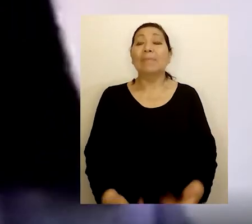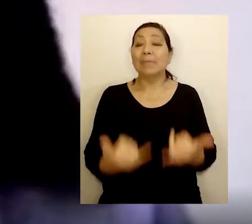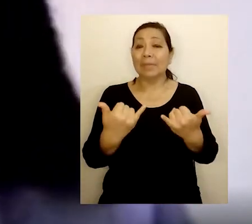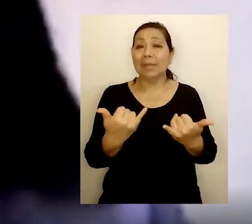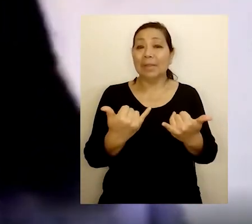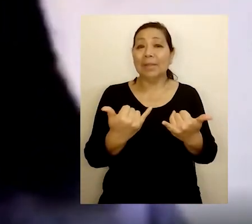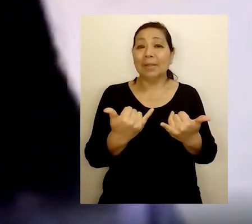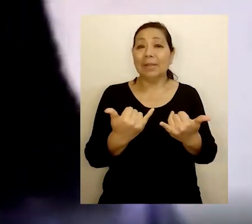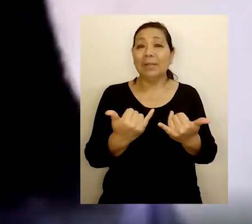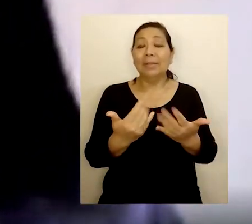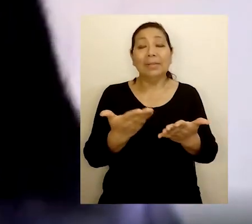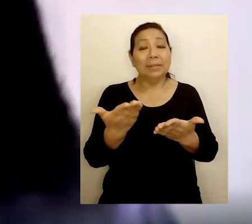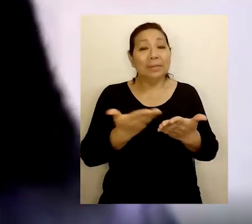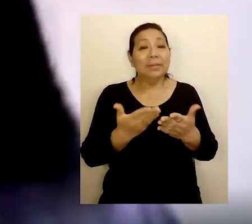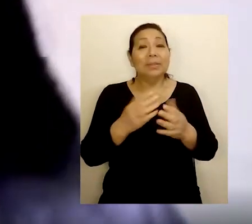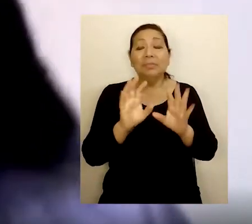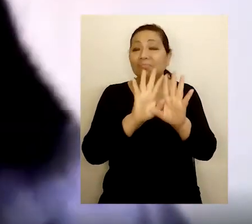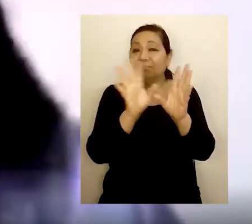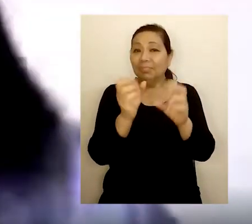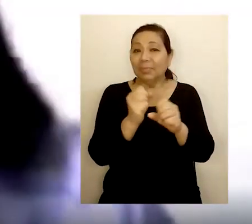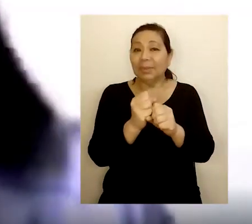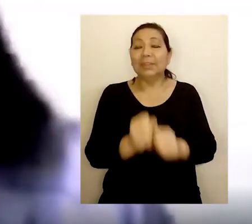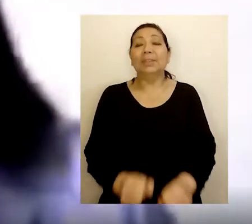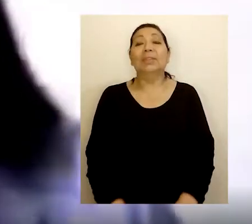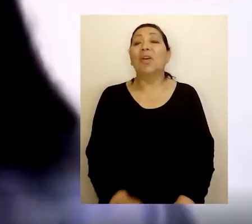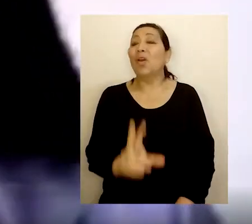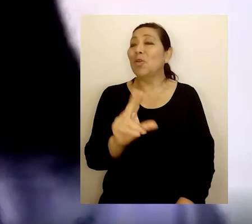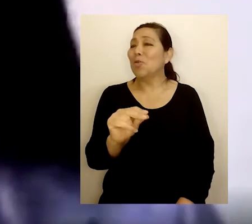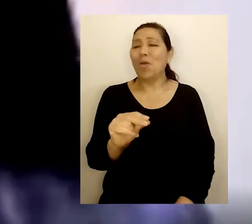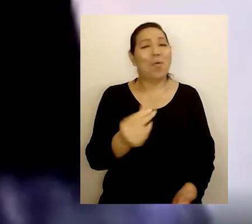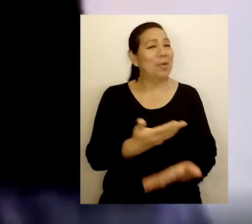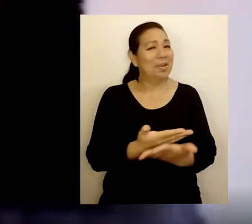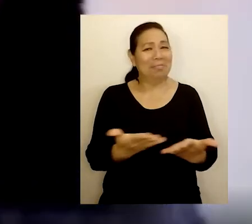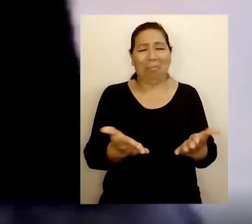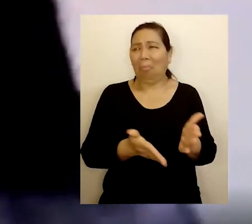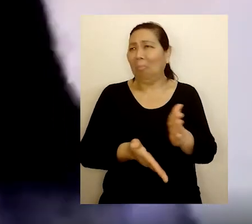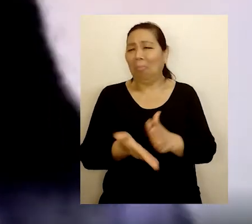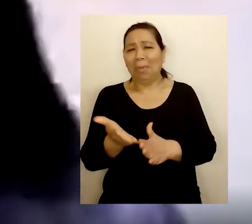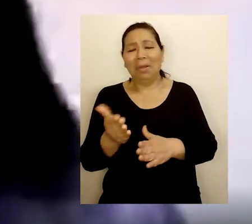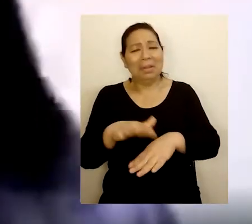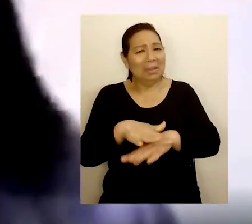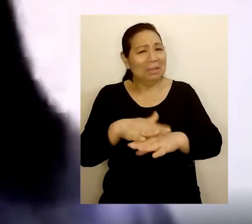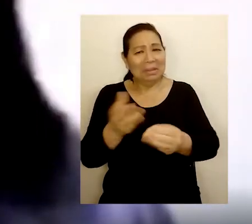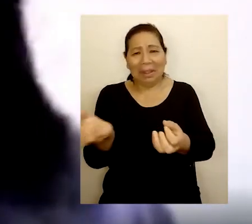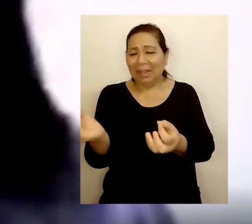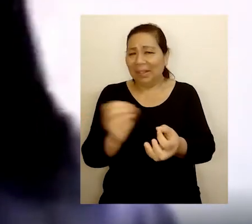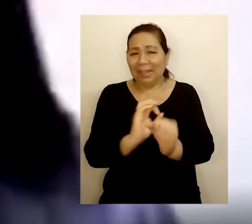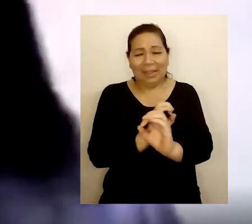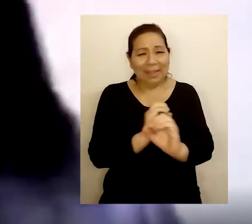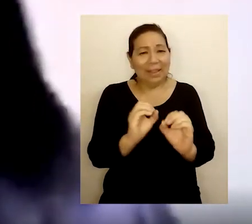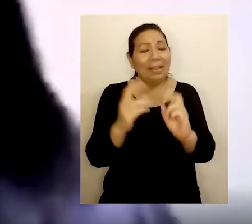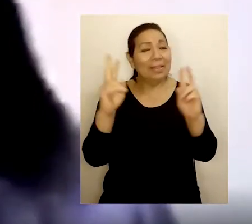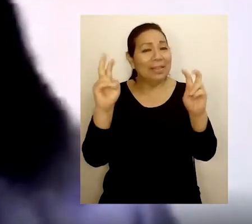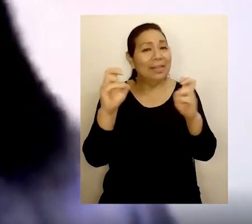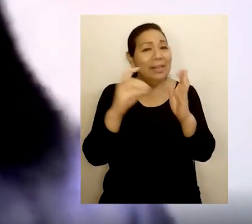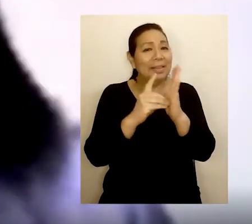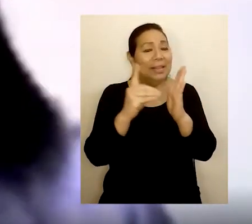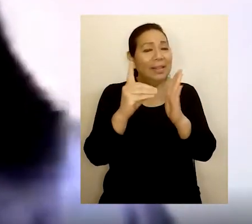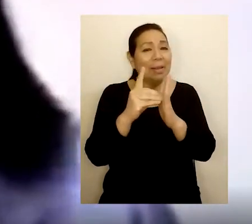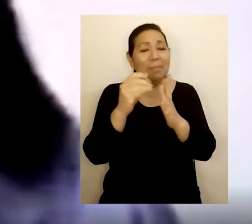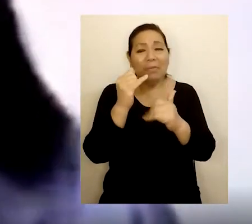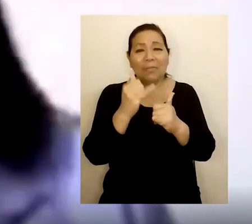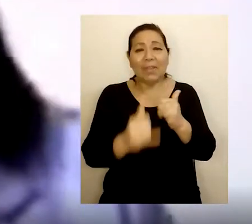El acto lesivo en concreto es lo siguiente, que no se habría corrido el traslado con el dictamen